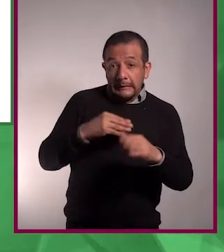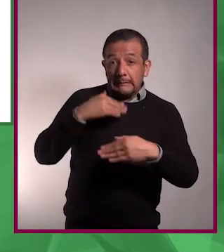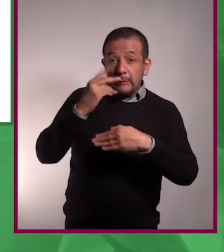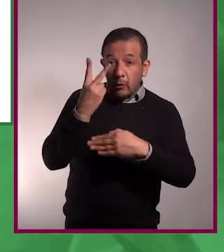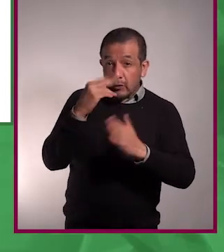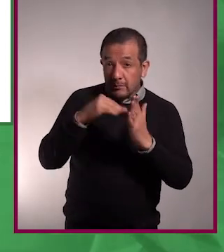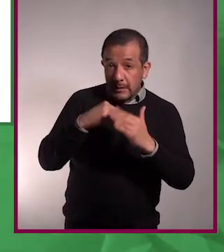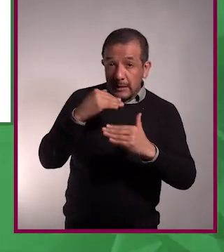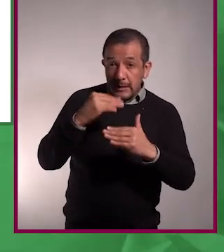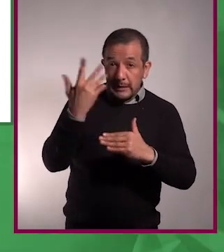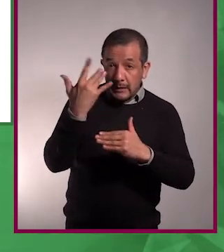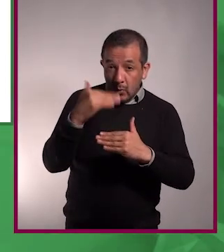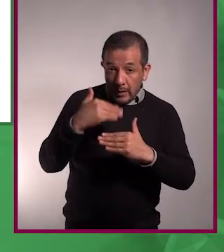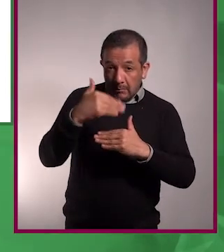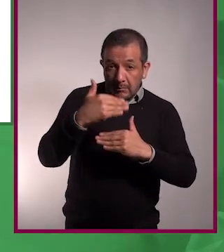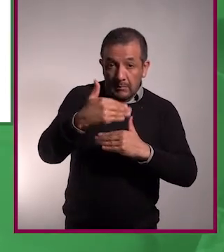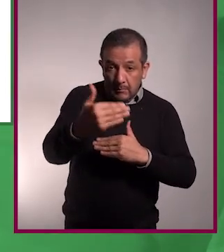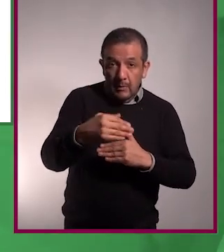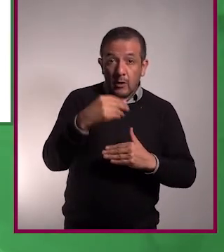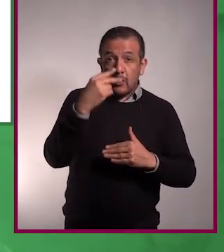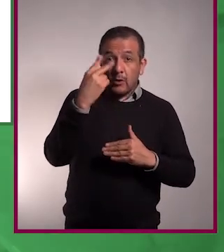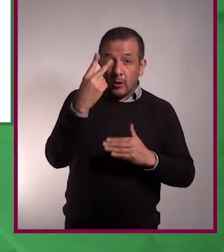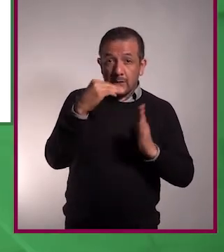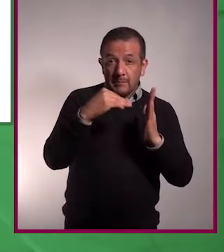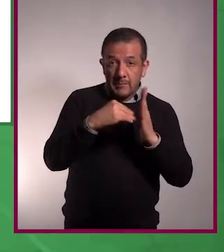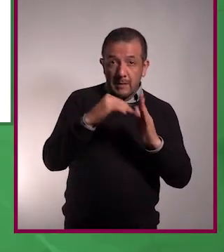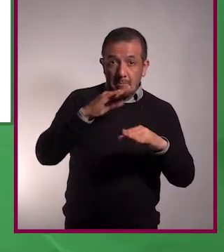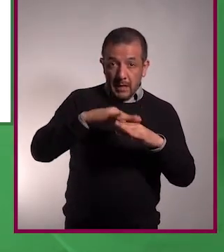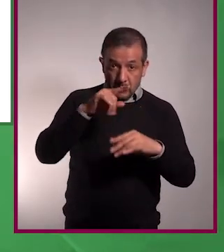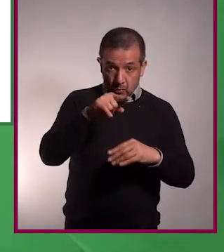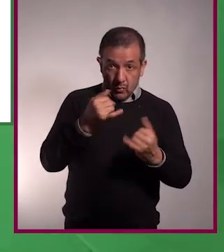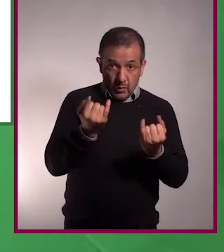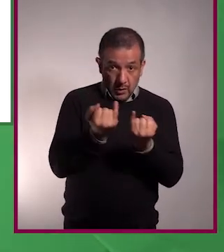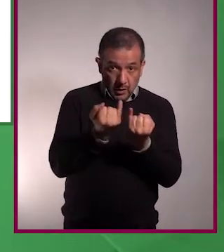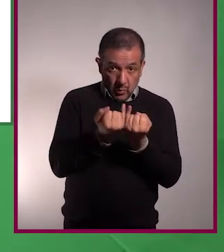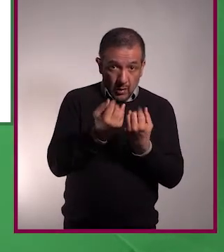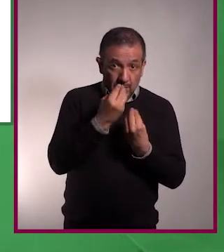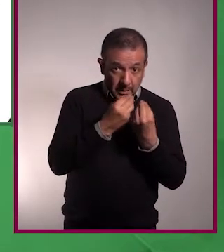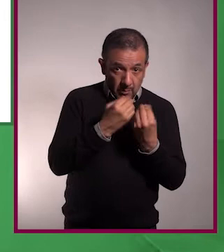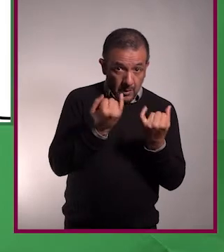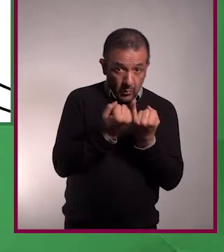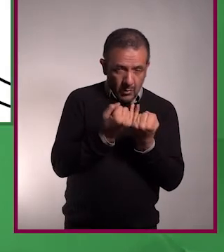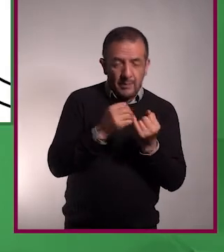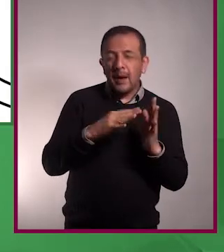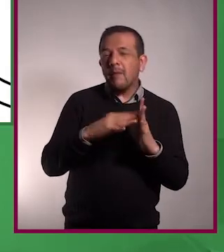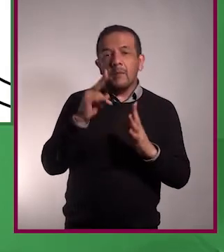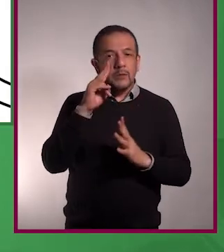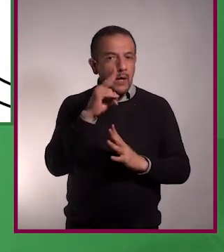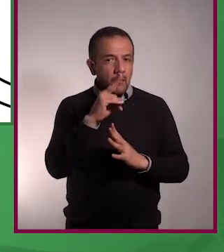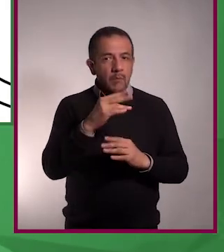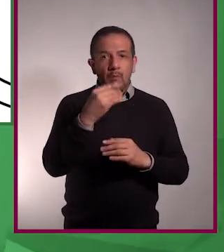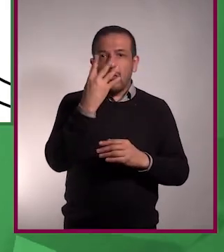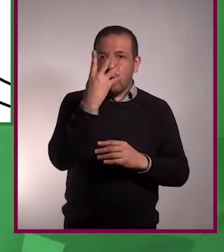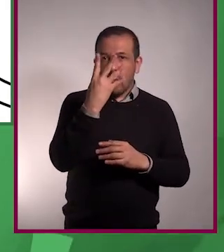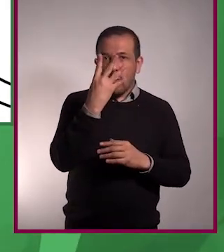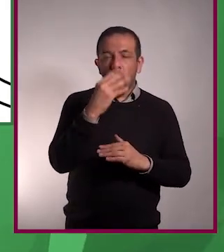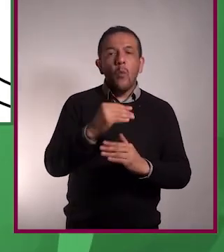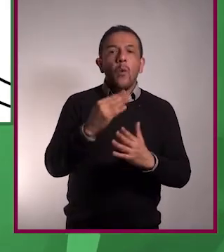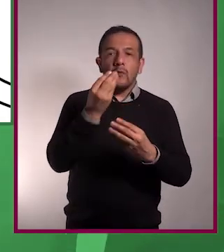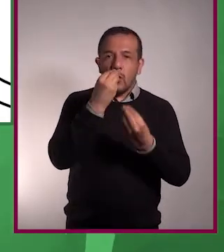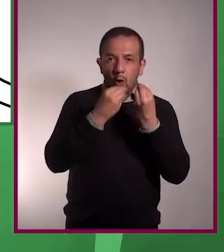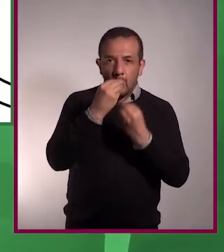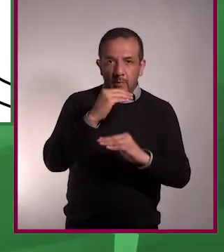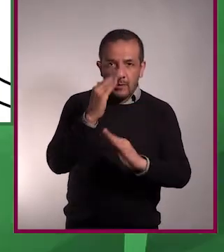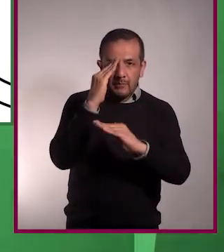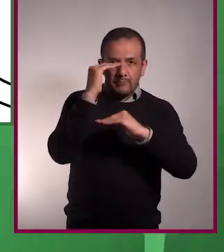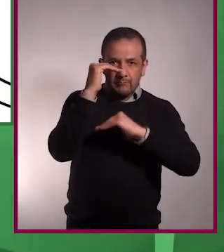de personas más. ¿Podrá entonces seguir alimentándose de la misma forma? Observemos juntos 4 ejemplos de límites de